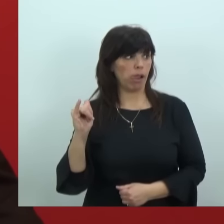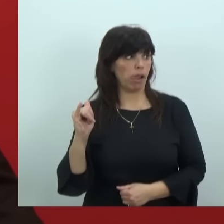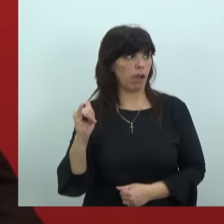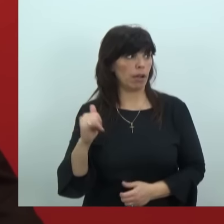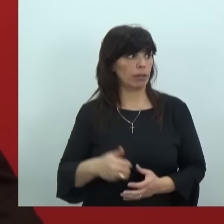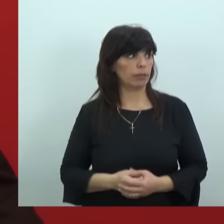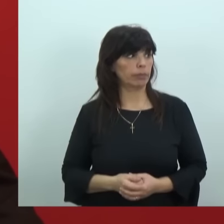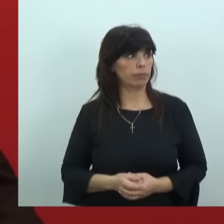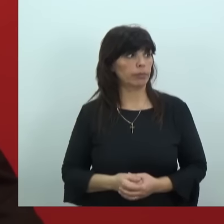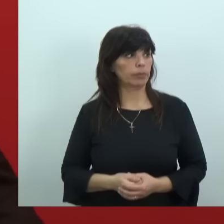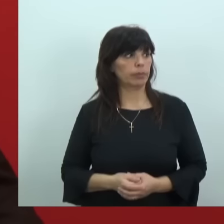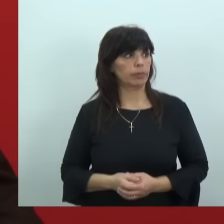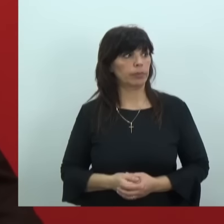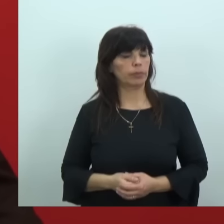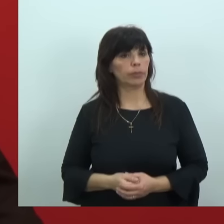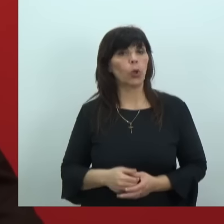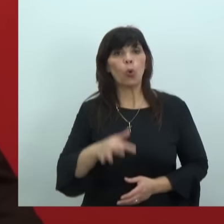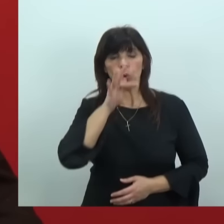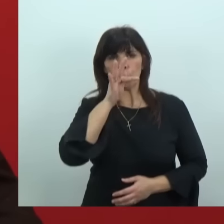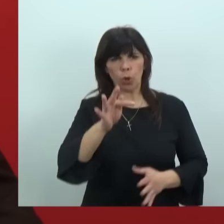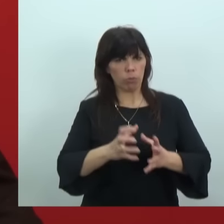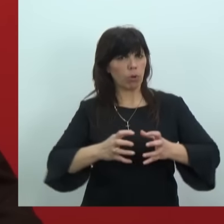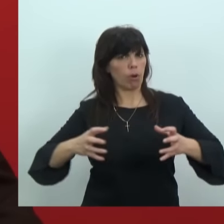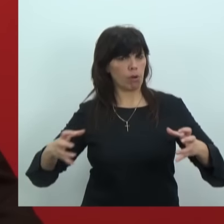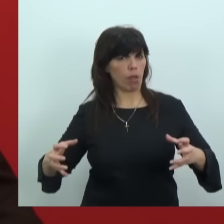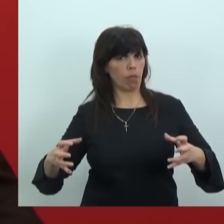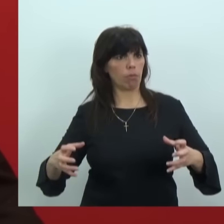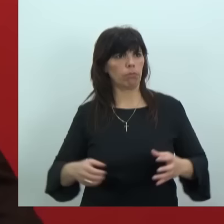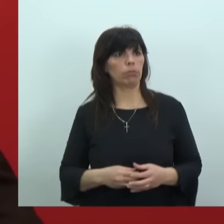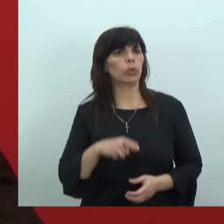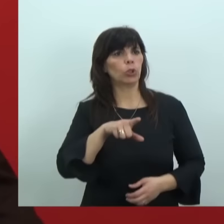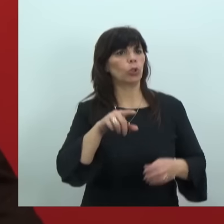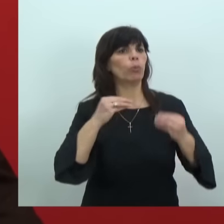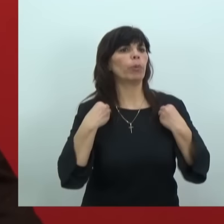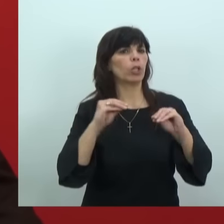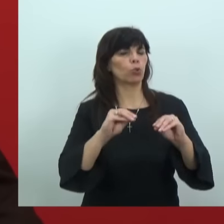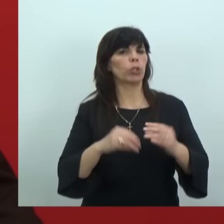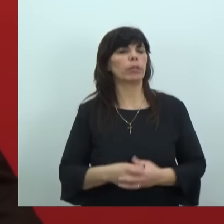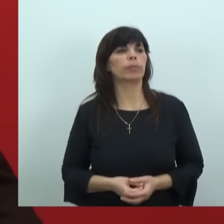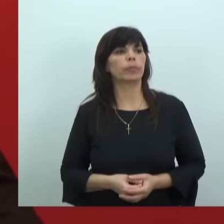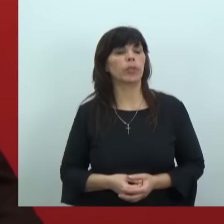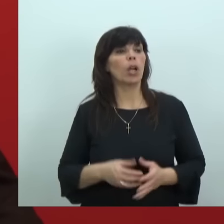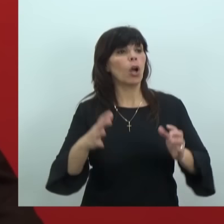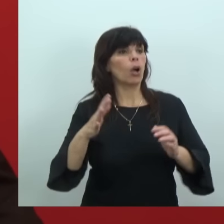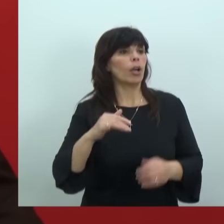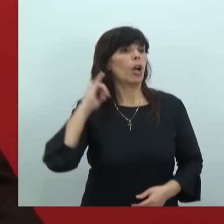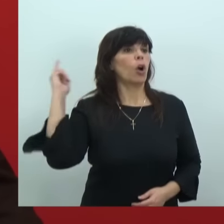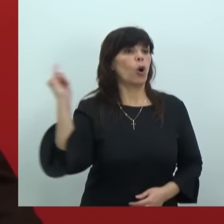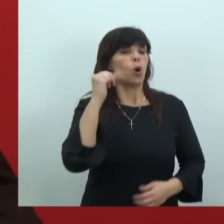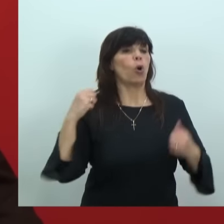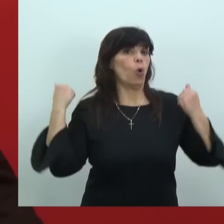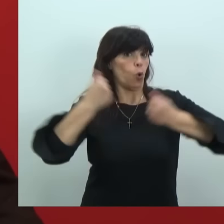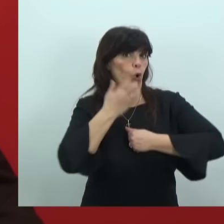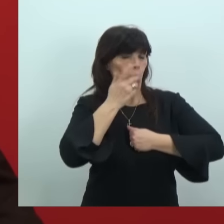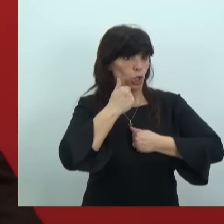Una promesa grande, linda sobre su vida. Él tuvo los sueños. Él